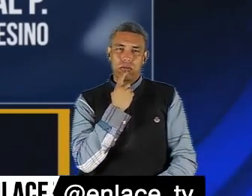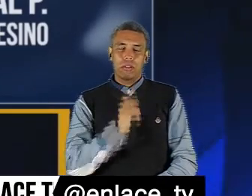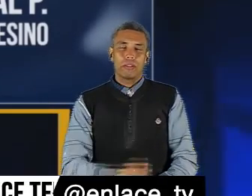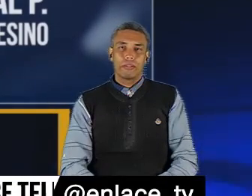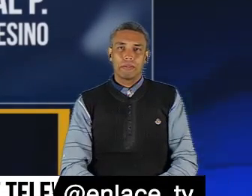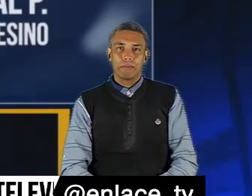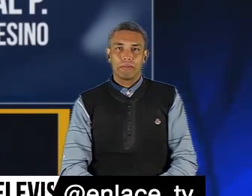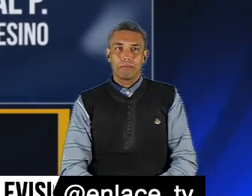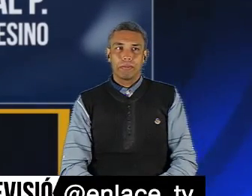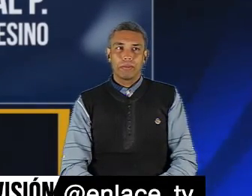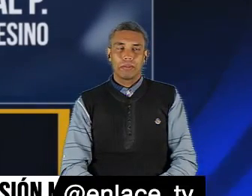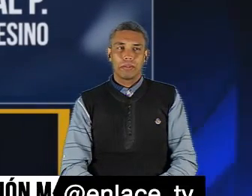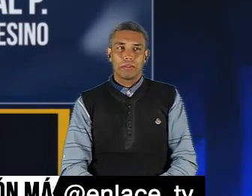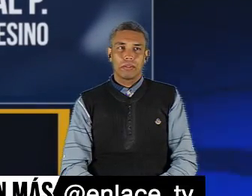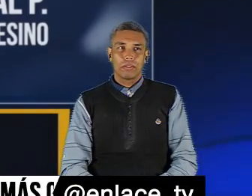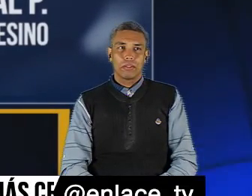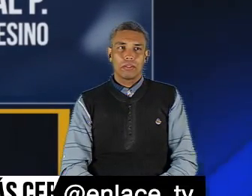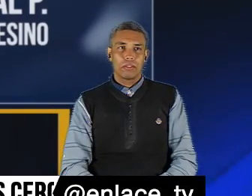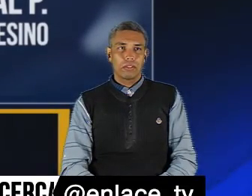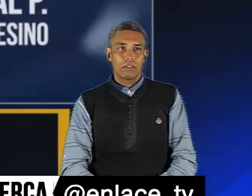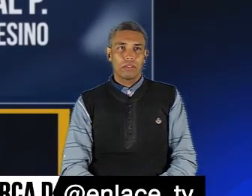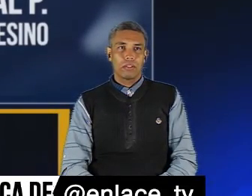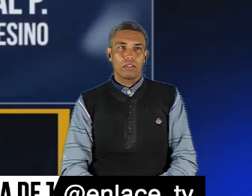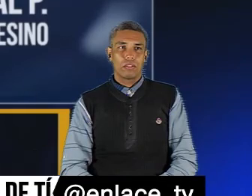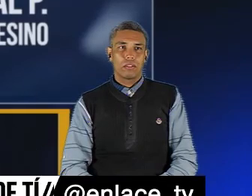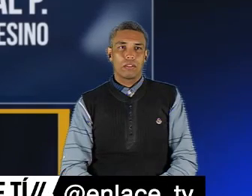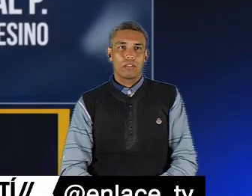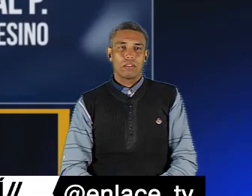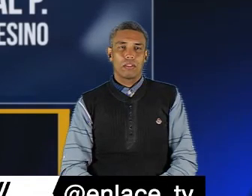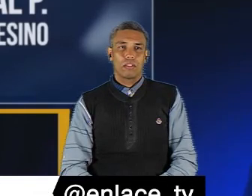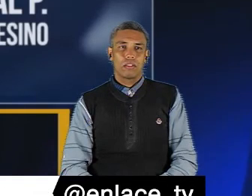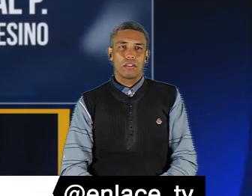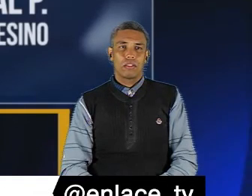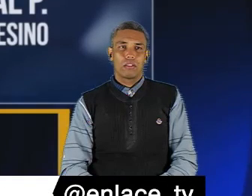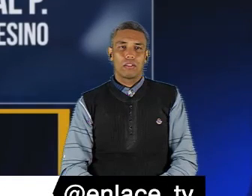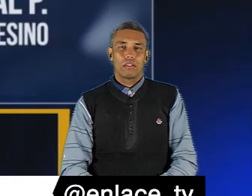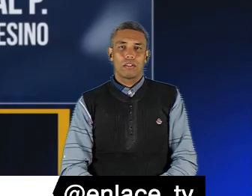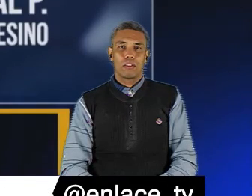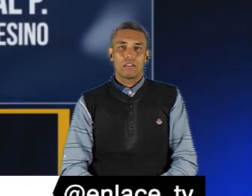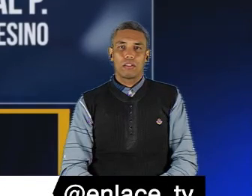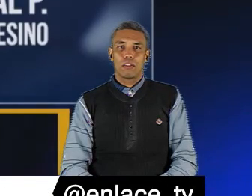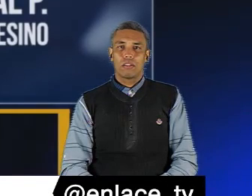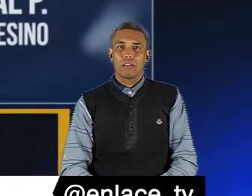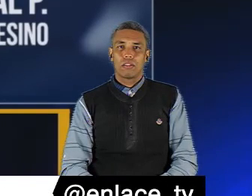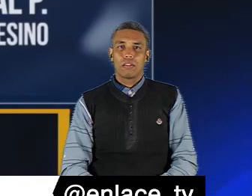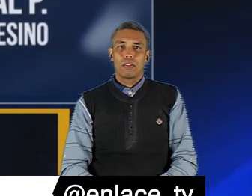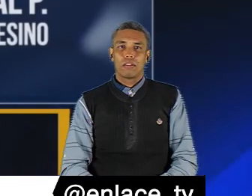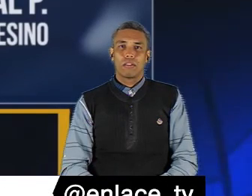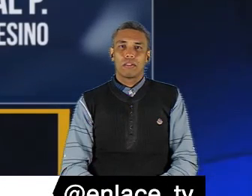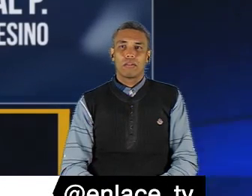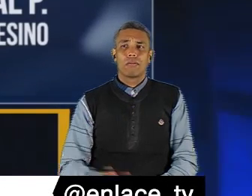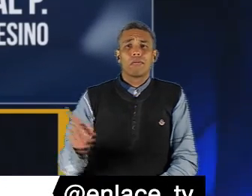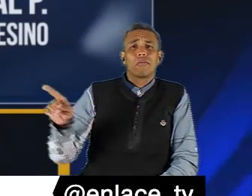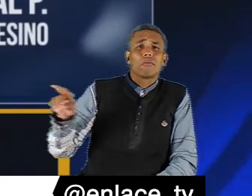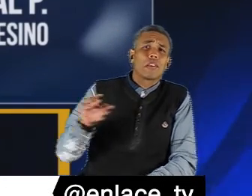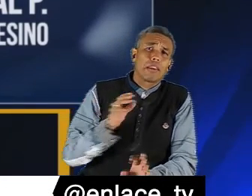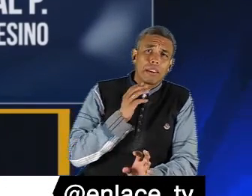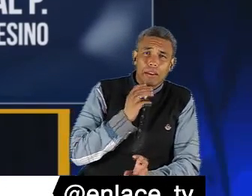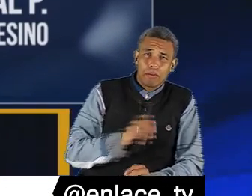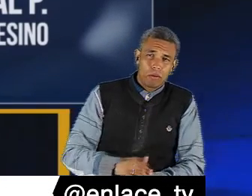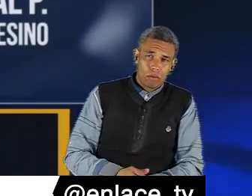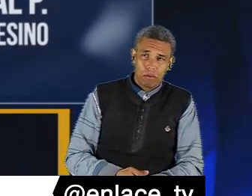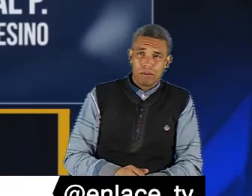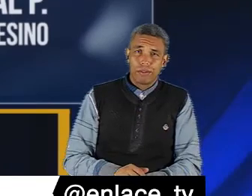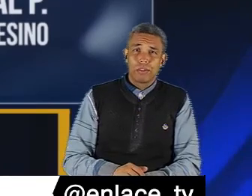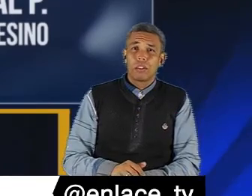con unos acuerdos tan mínimos y no cumple, ahora que iremos con los máximos. Sí. Pero bueno, seguimos con